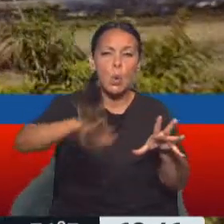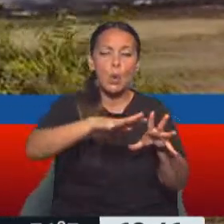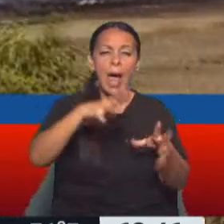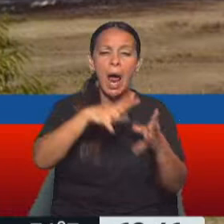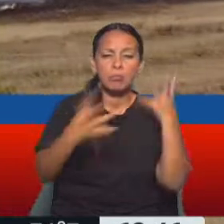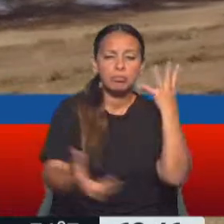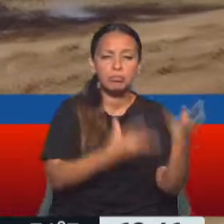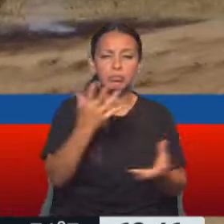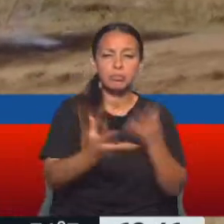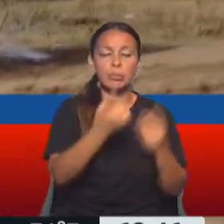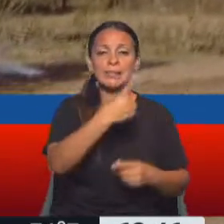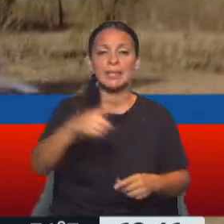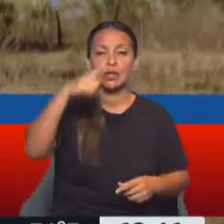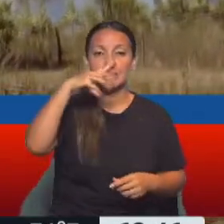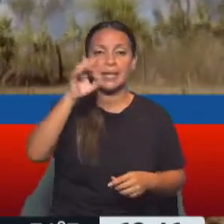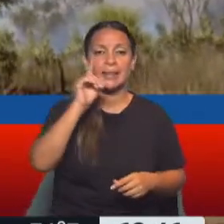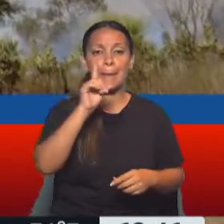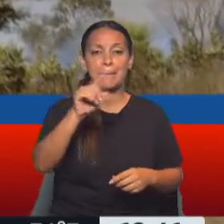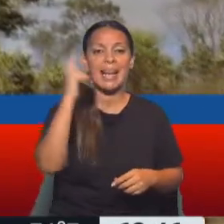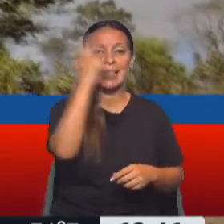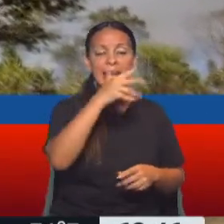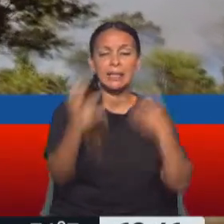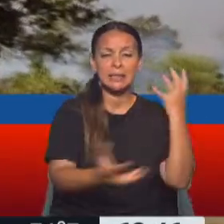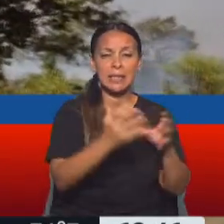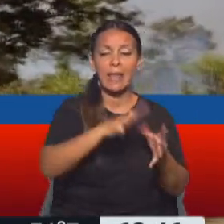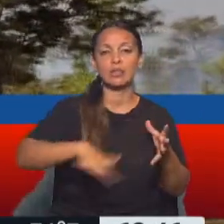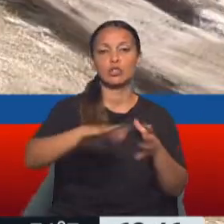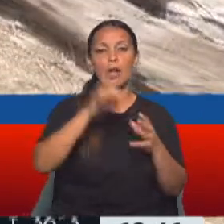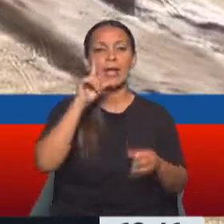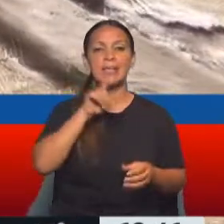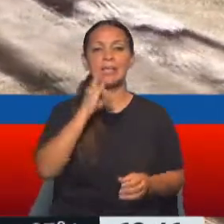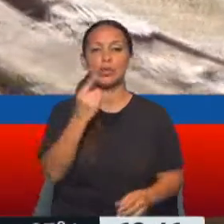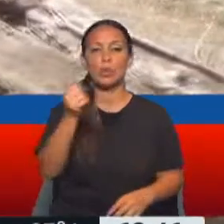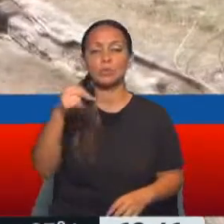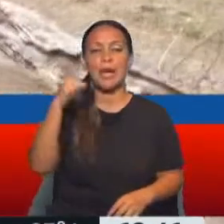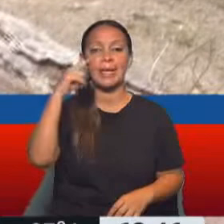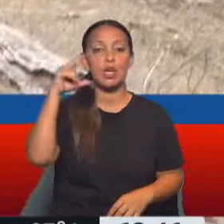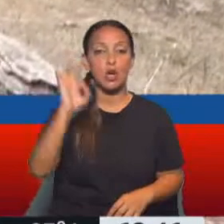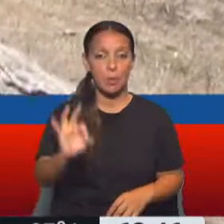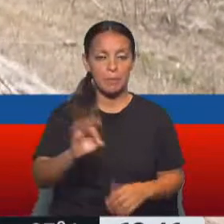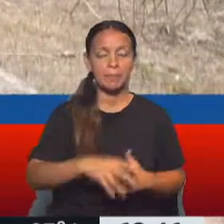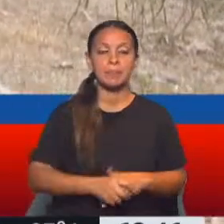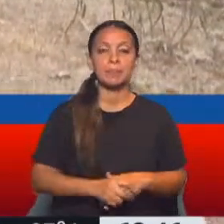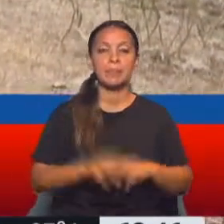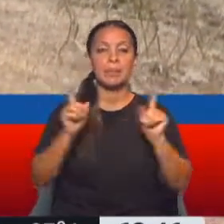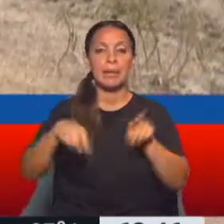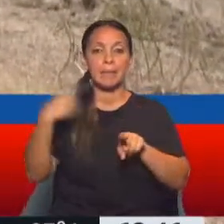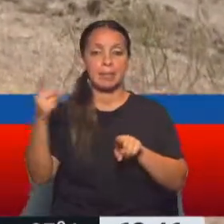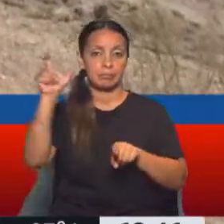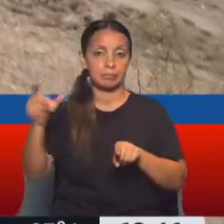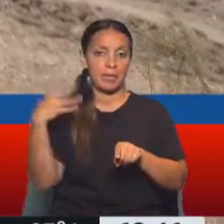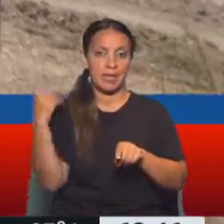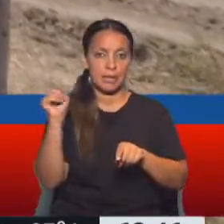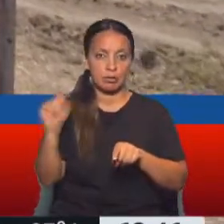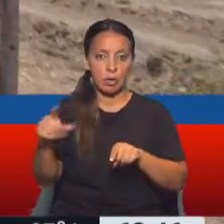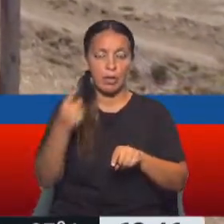con 170 mil hectáreas incendiadas. Y por lo tanto, y en tanto, desde Defensa Civil, el subdirector Bruno Lobinson detalló que hay